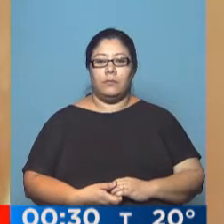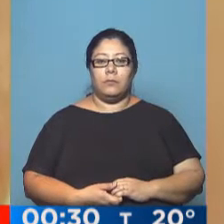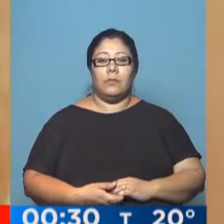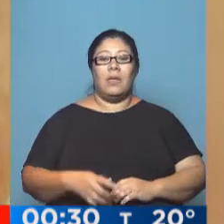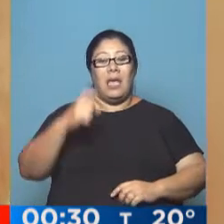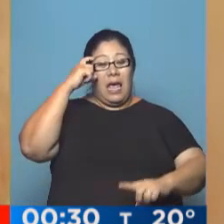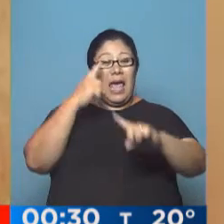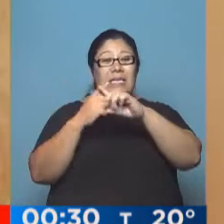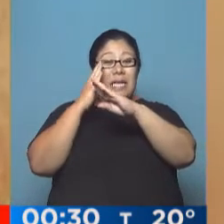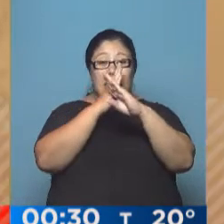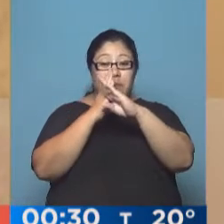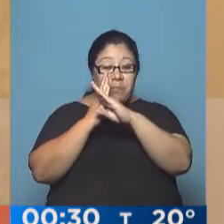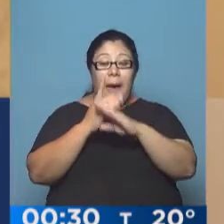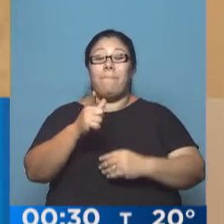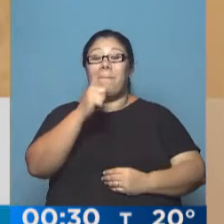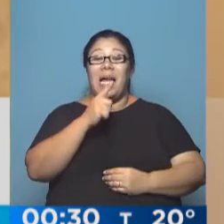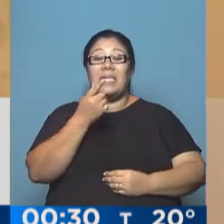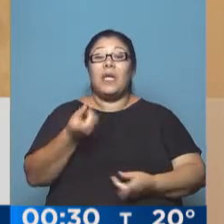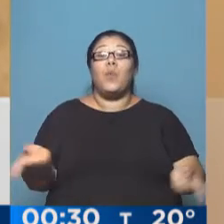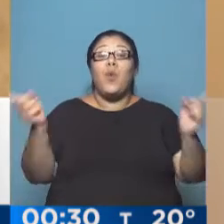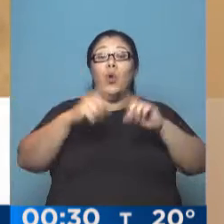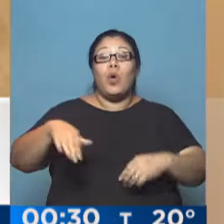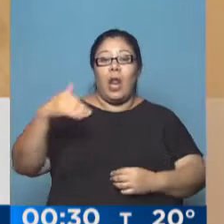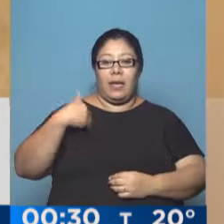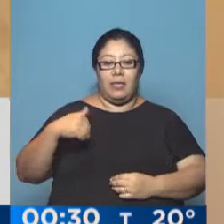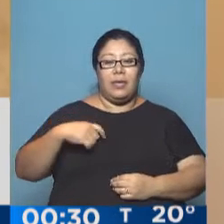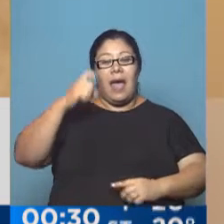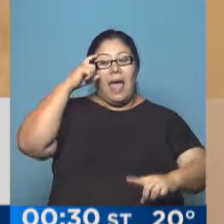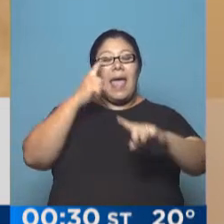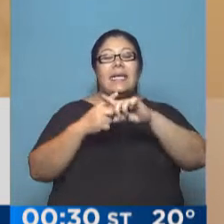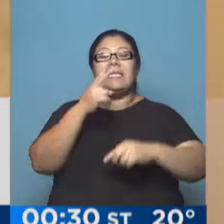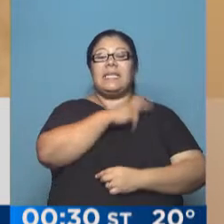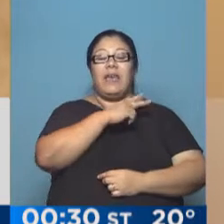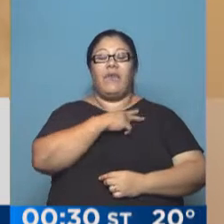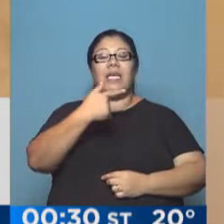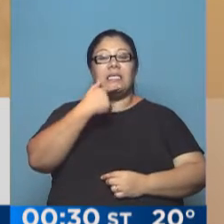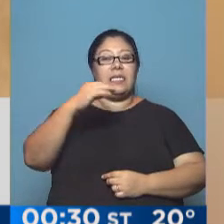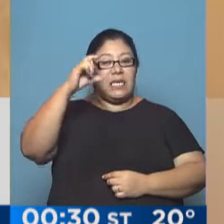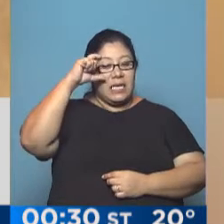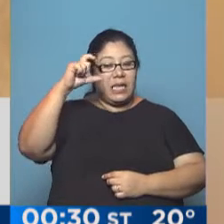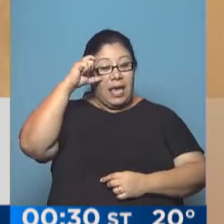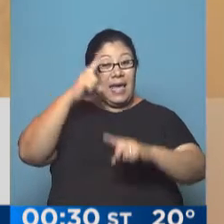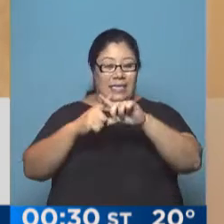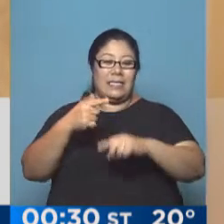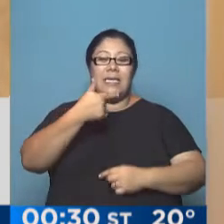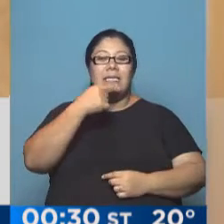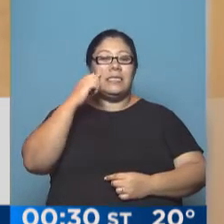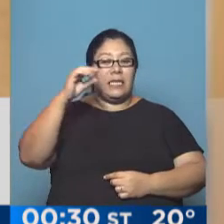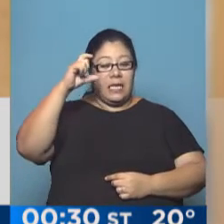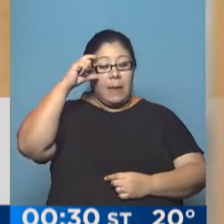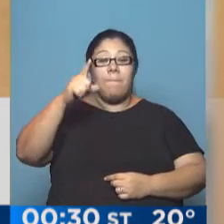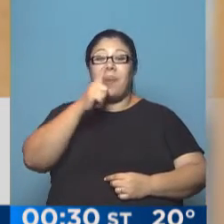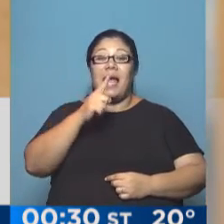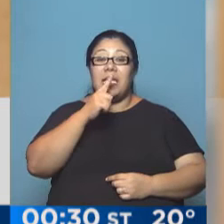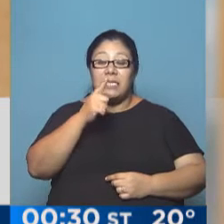El ex espía Estiuso habría regresado al país. Antonio Jaime Estiuso, ex jefe de operaciones de la CIDE, habría ingresado esta tarde a través del paso fronterizo de